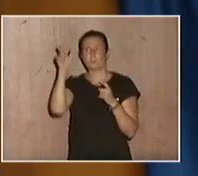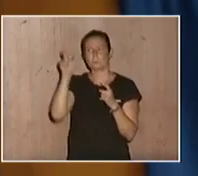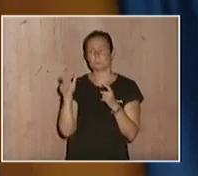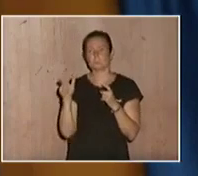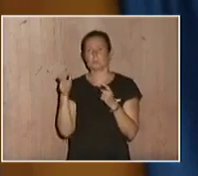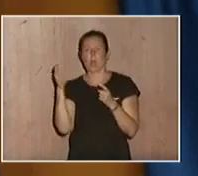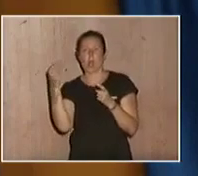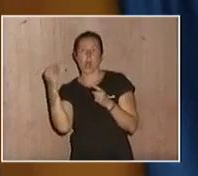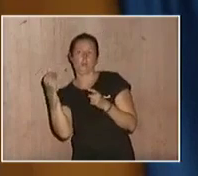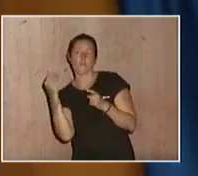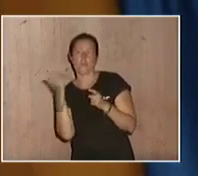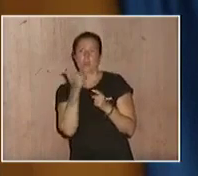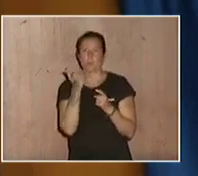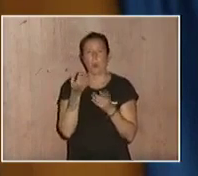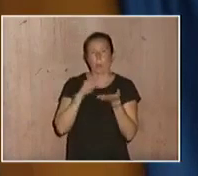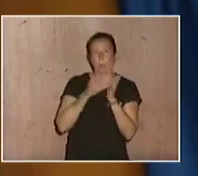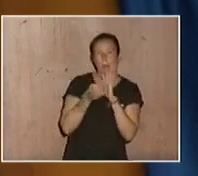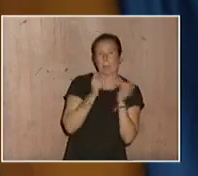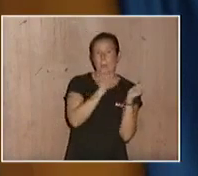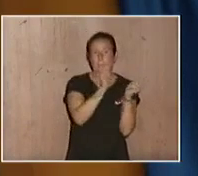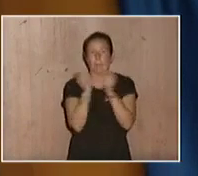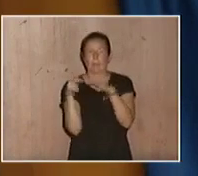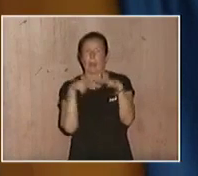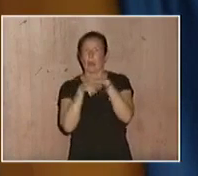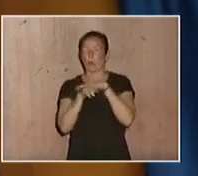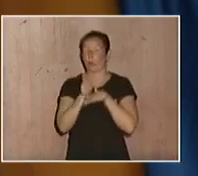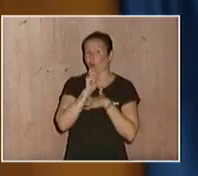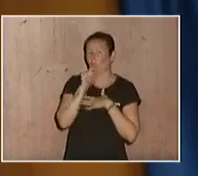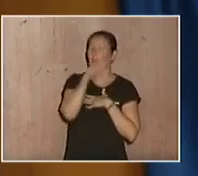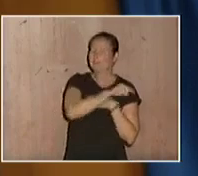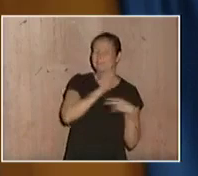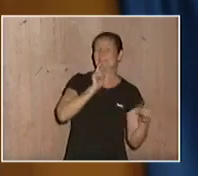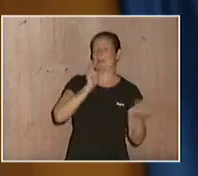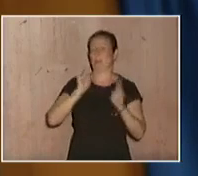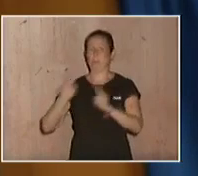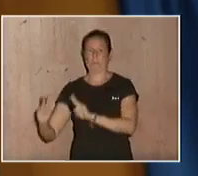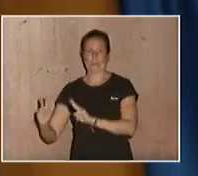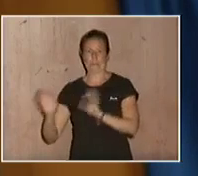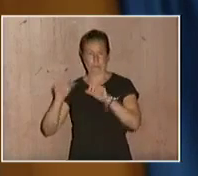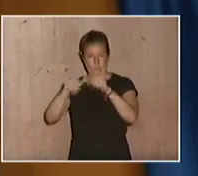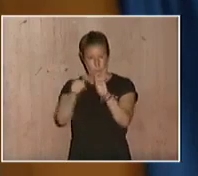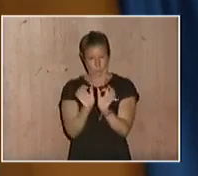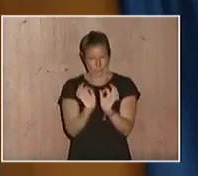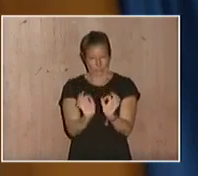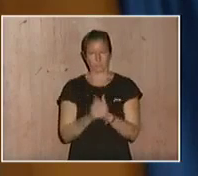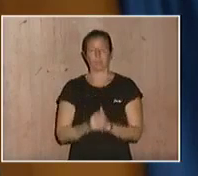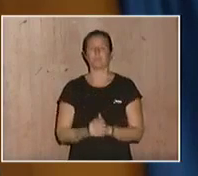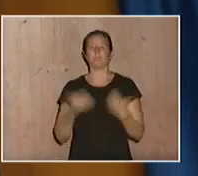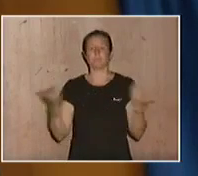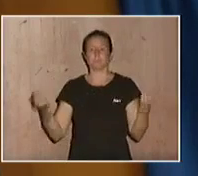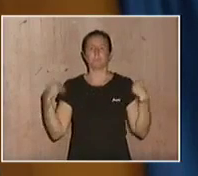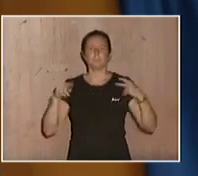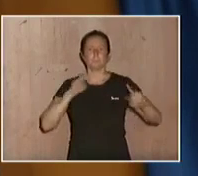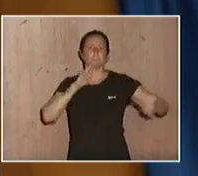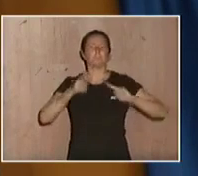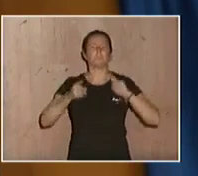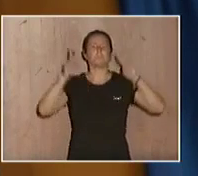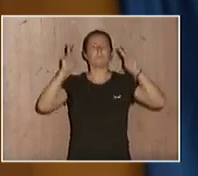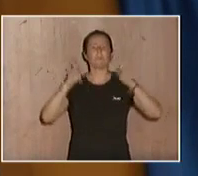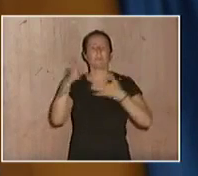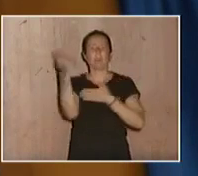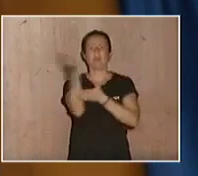el diseño de mecanismos de asignación de recursos. Describe el informe axiomático del